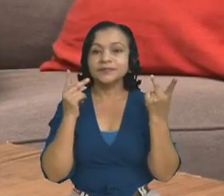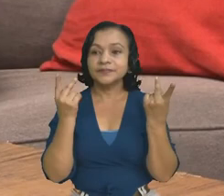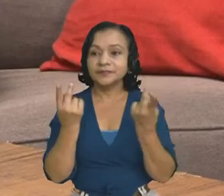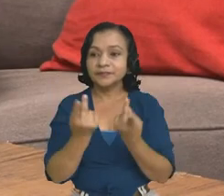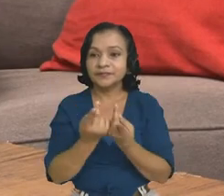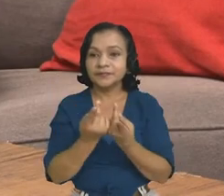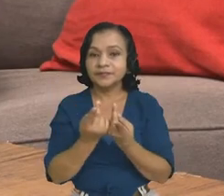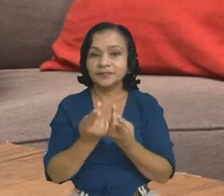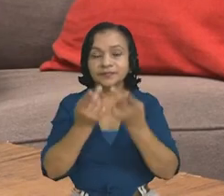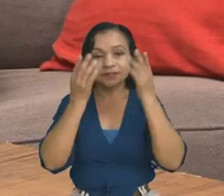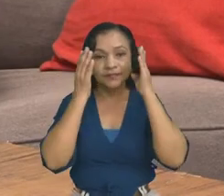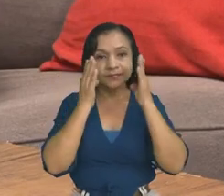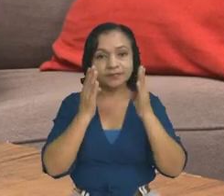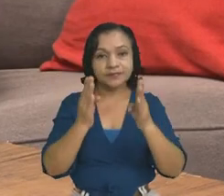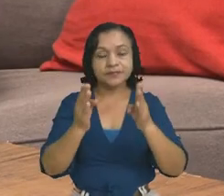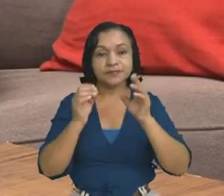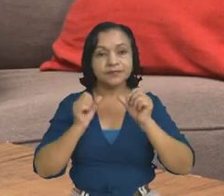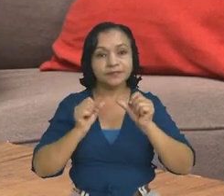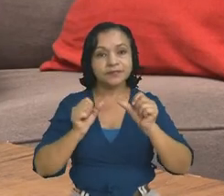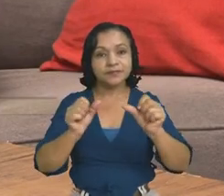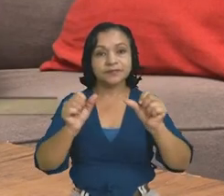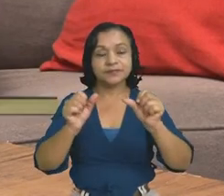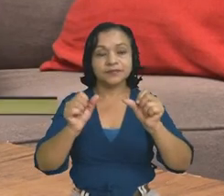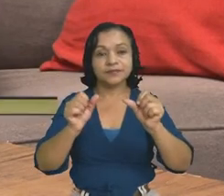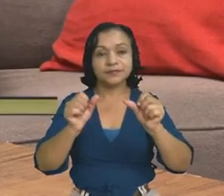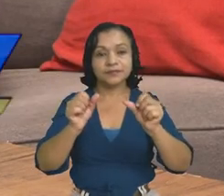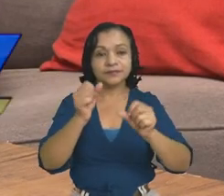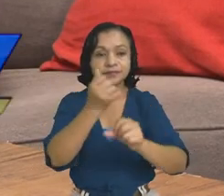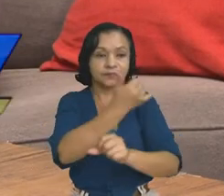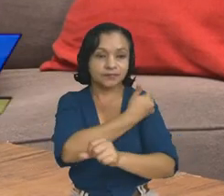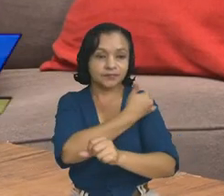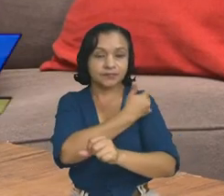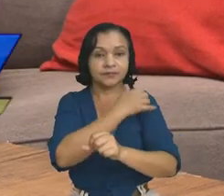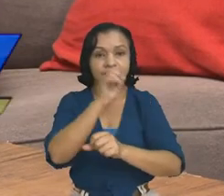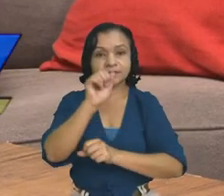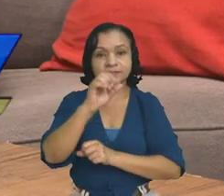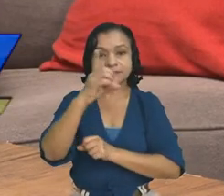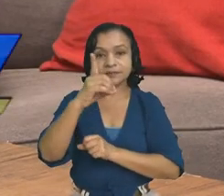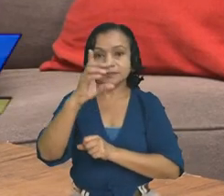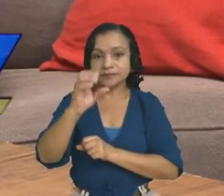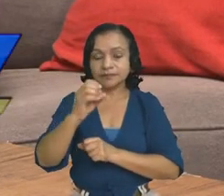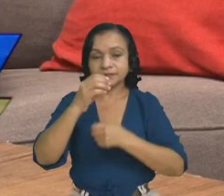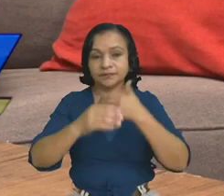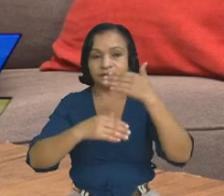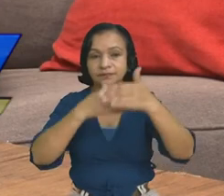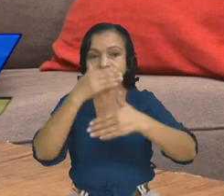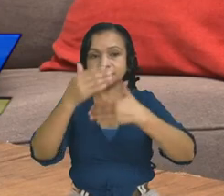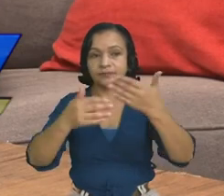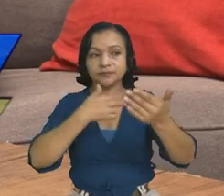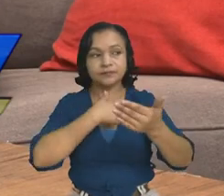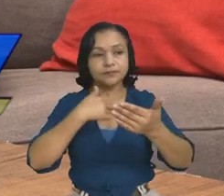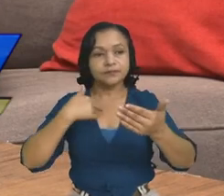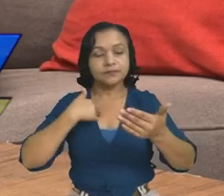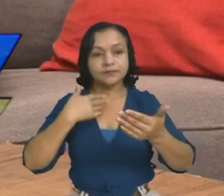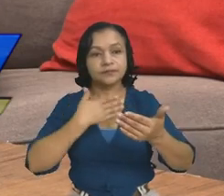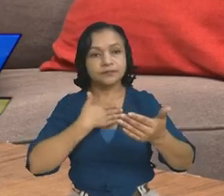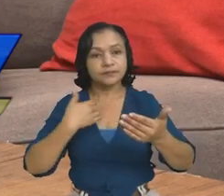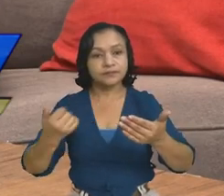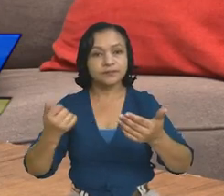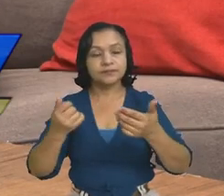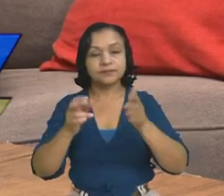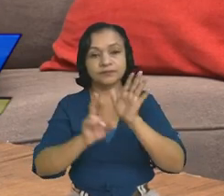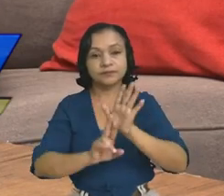que las atenciones van a continuar en la actual estructura del Aldo Chavarría, que este es un proceso que se está construyendo para mejorar la